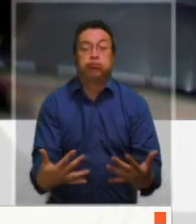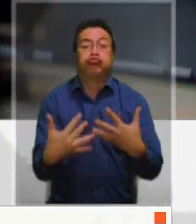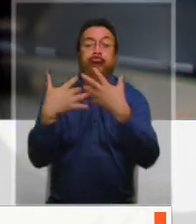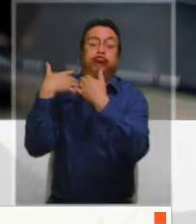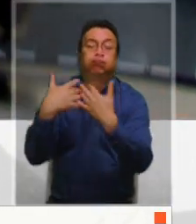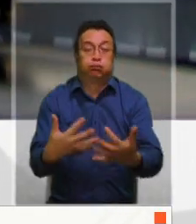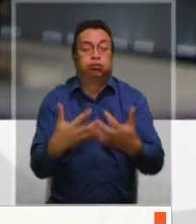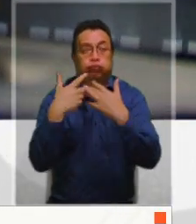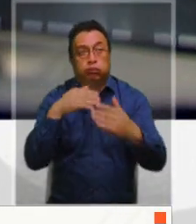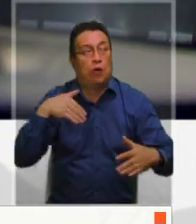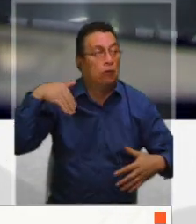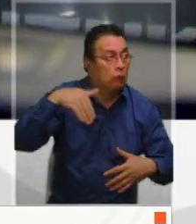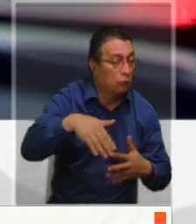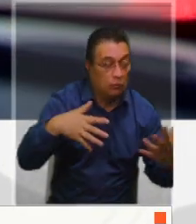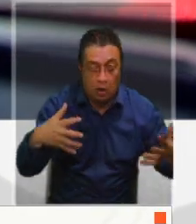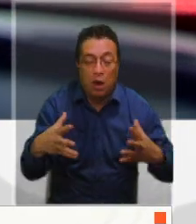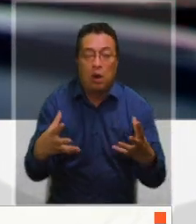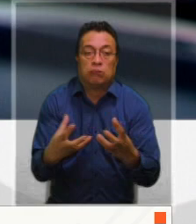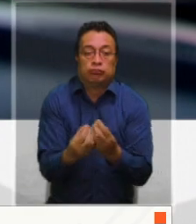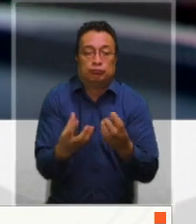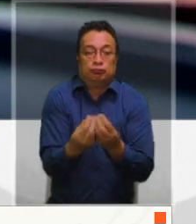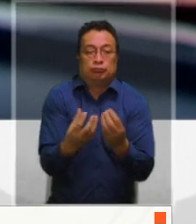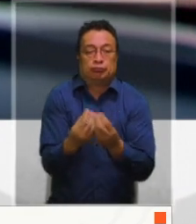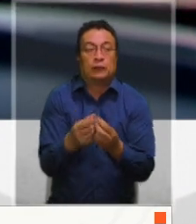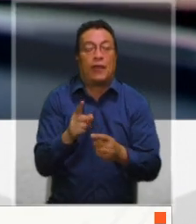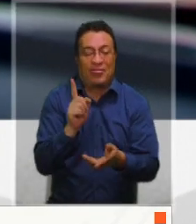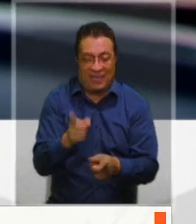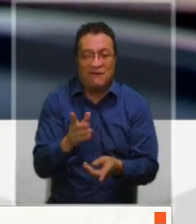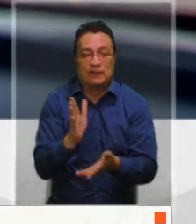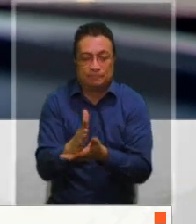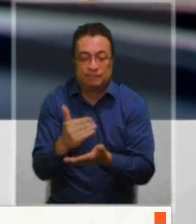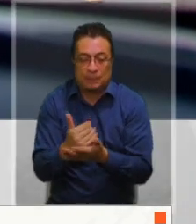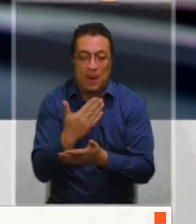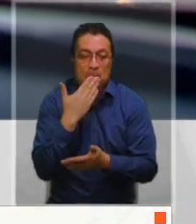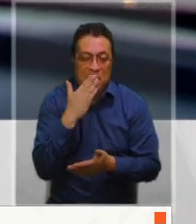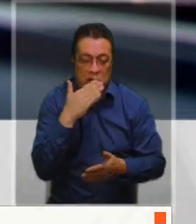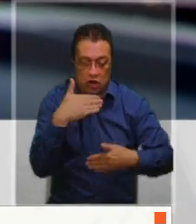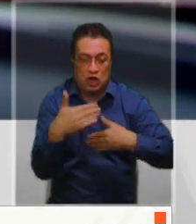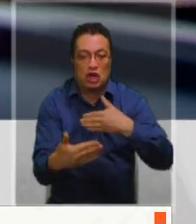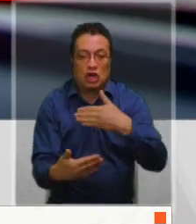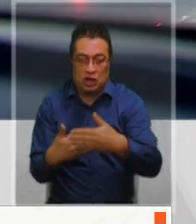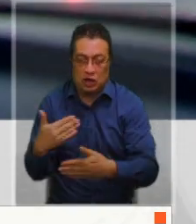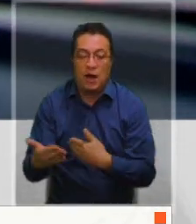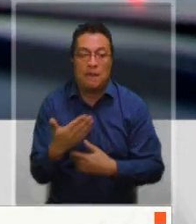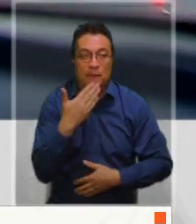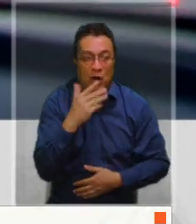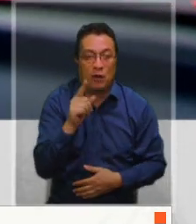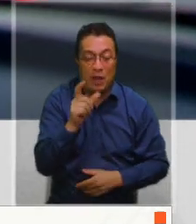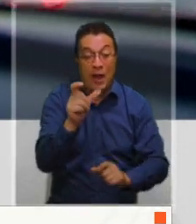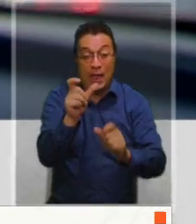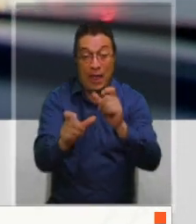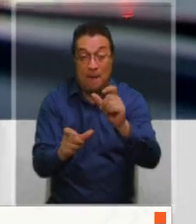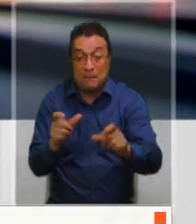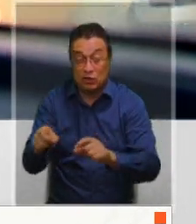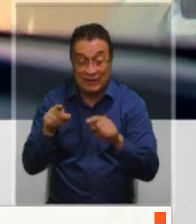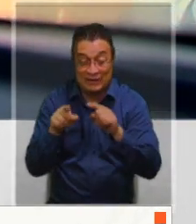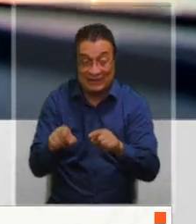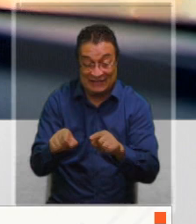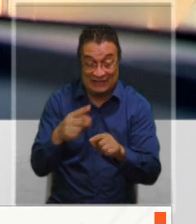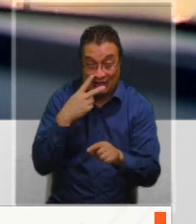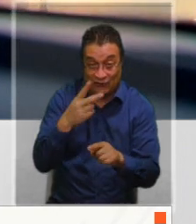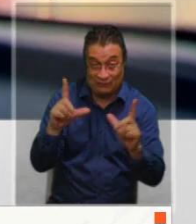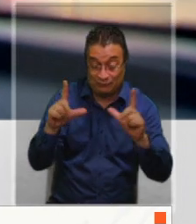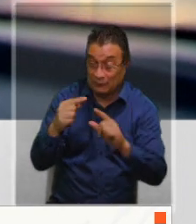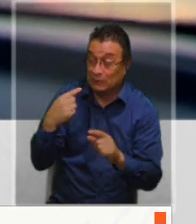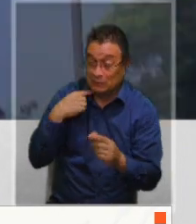por supuesto, no funcionó como hubiésemos querido. Tenemos que tomar medidas para ir mejorando porque lo que nos debemos es a que los usuarios de ese servicio que veíamos en